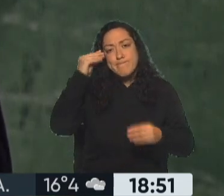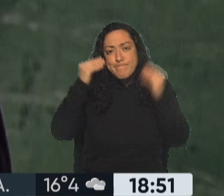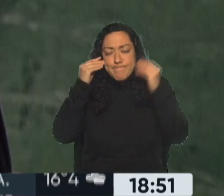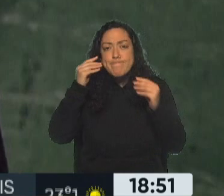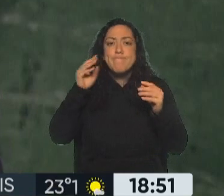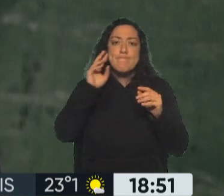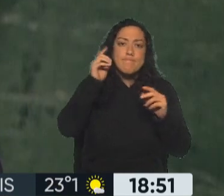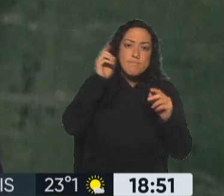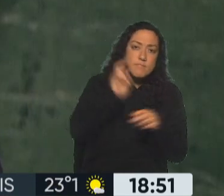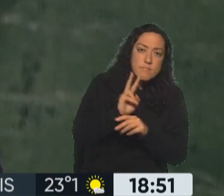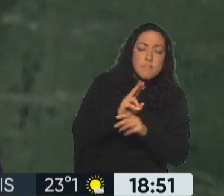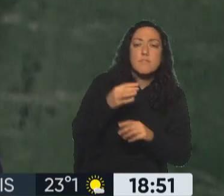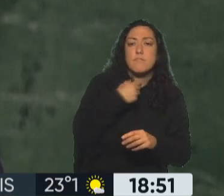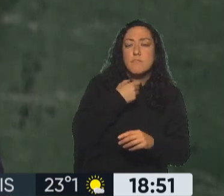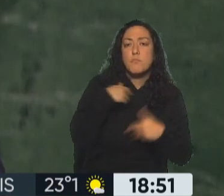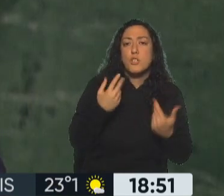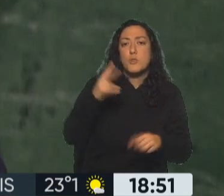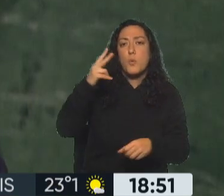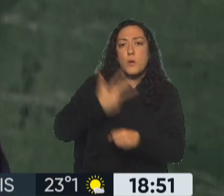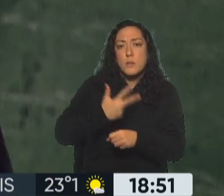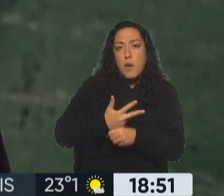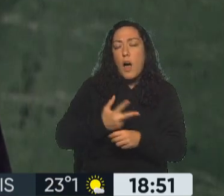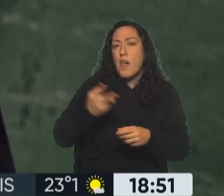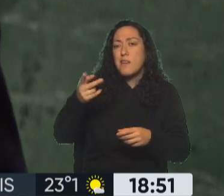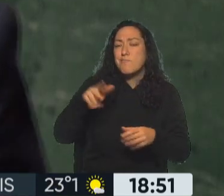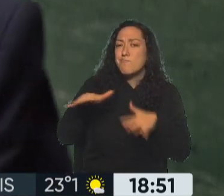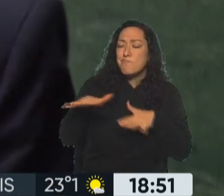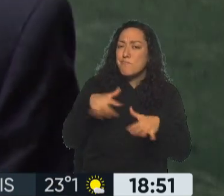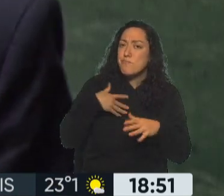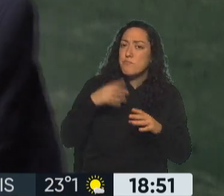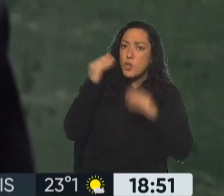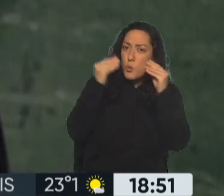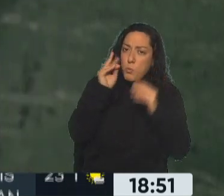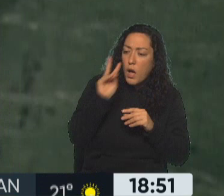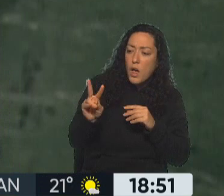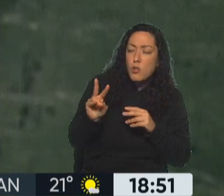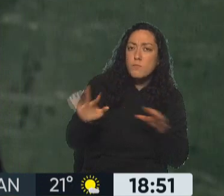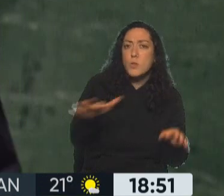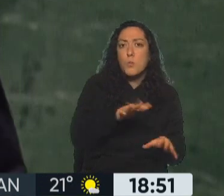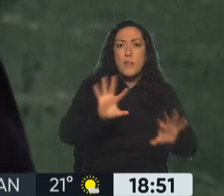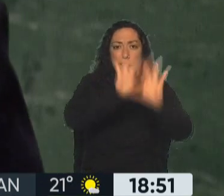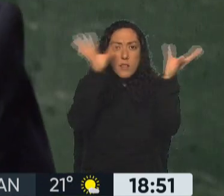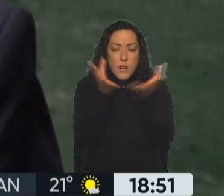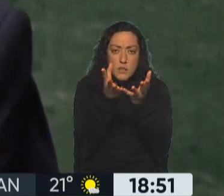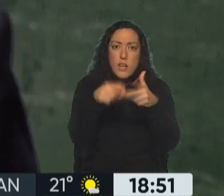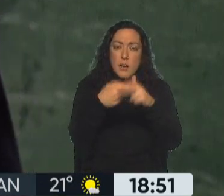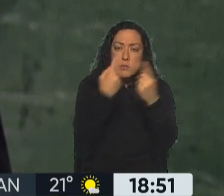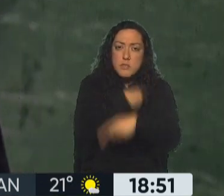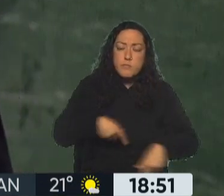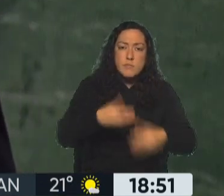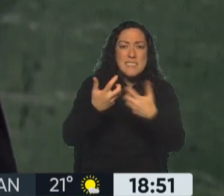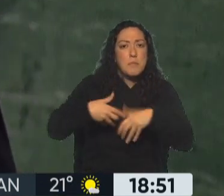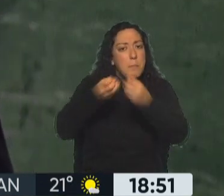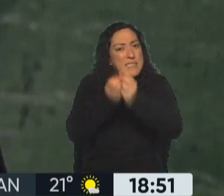preocupación lo que está sucediendo en Guatemala. La comunidad internacional debe activar los mecanismos pertinentes